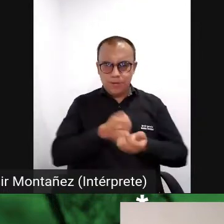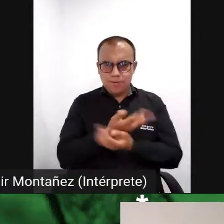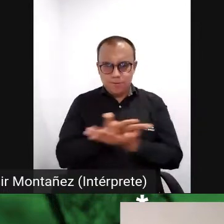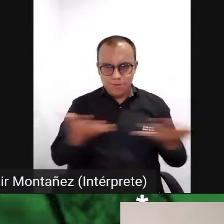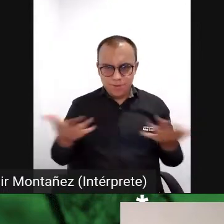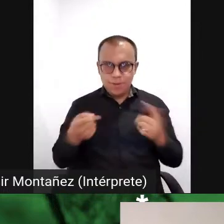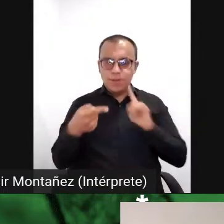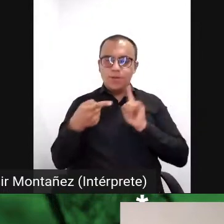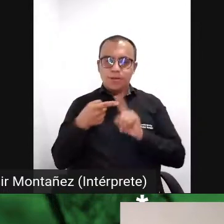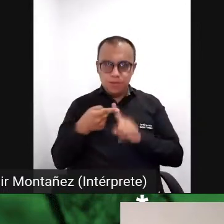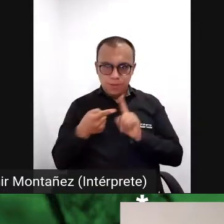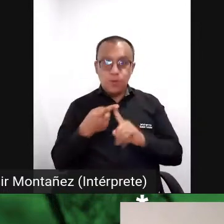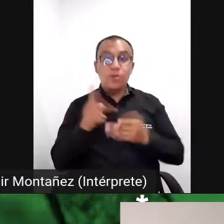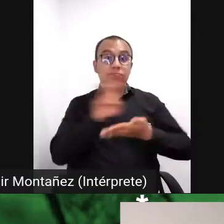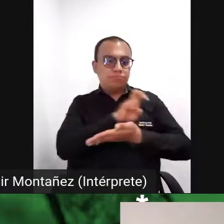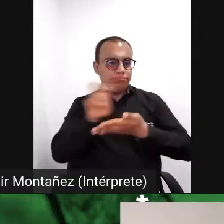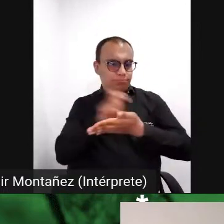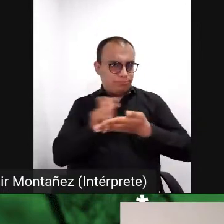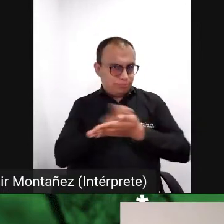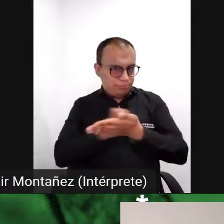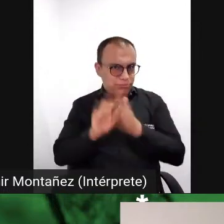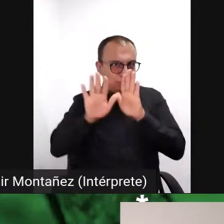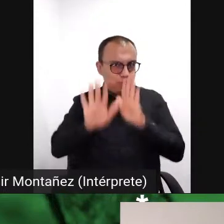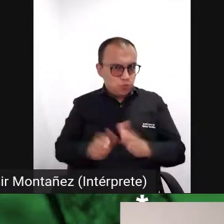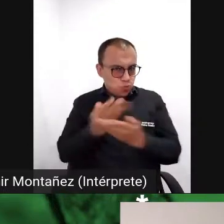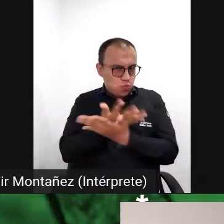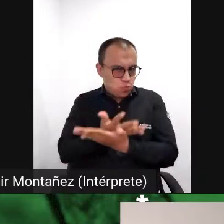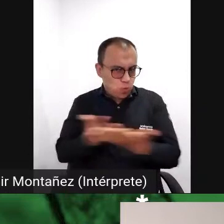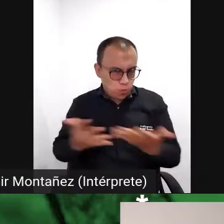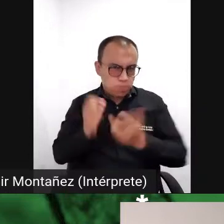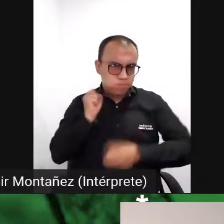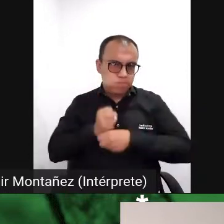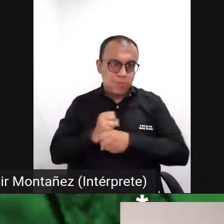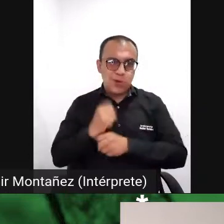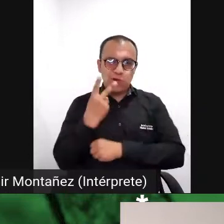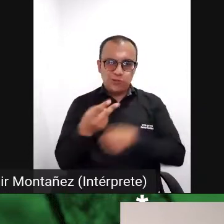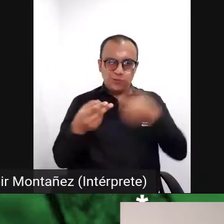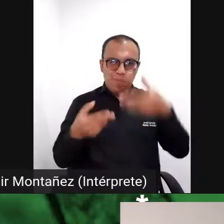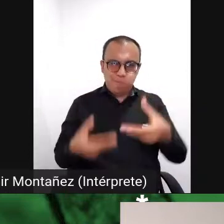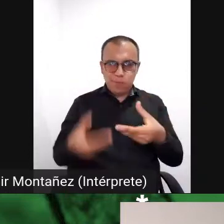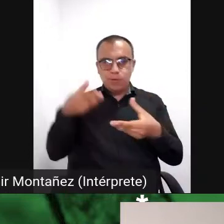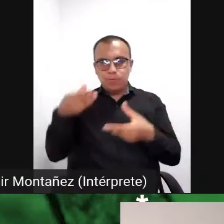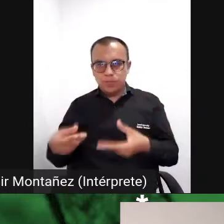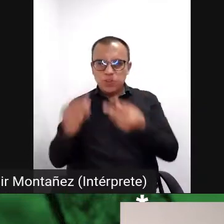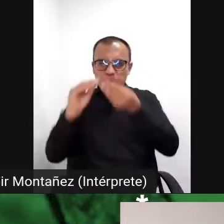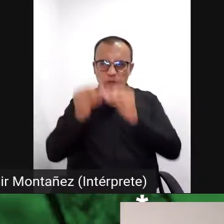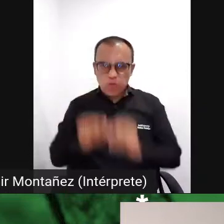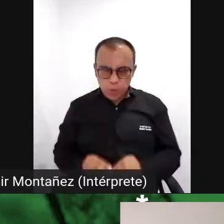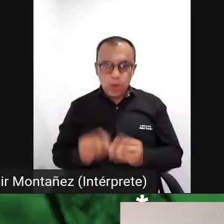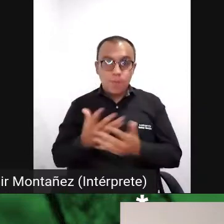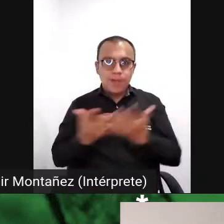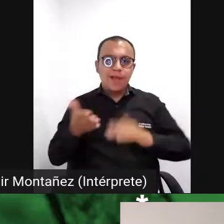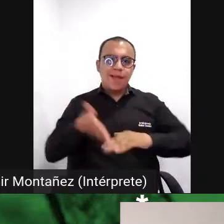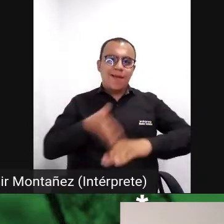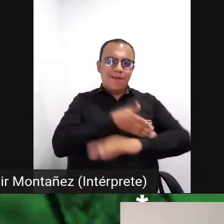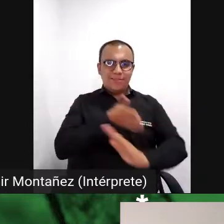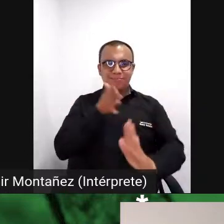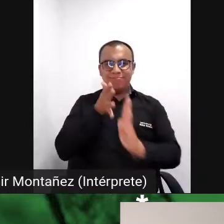los materiales impresos o digamos, en los que trabajamos nosotros, específicamente la silueta y el equipo que les mencioné hace un